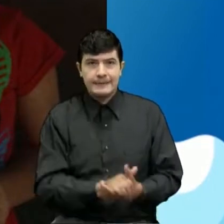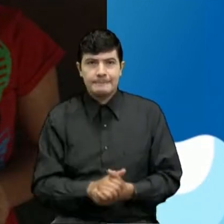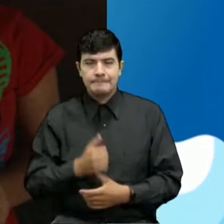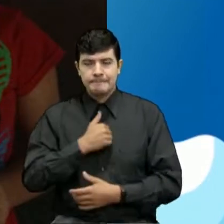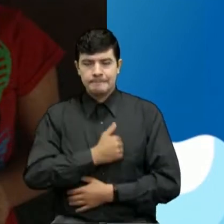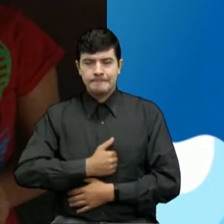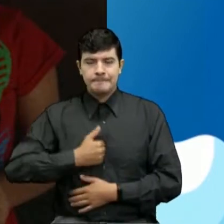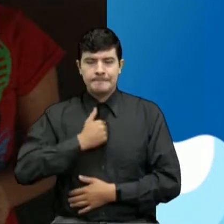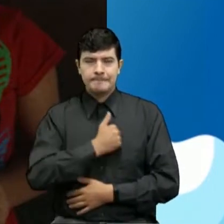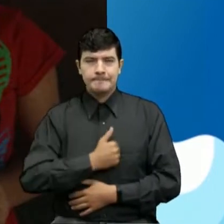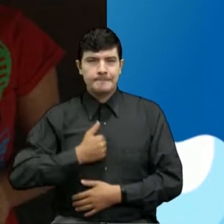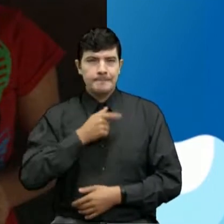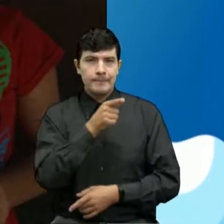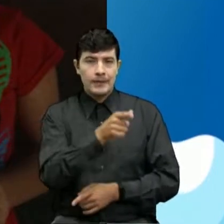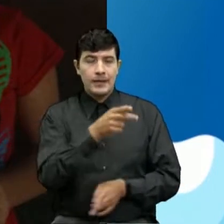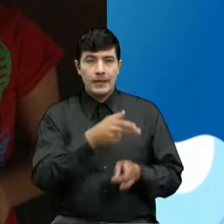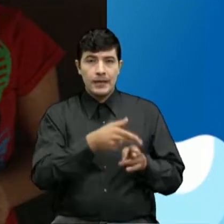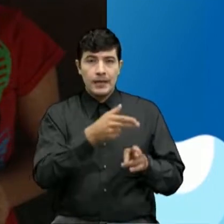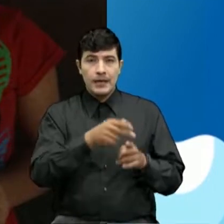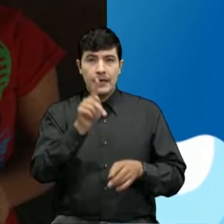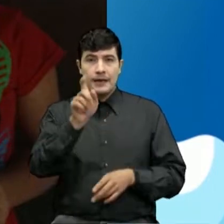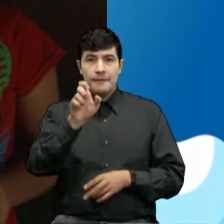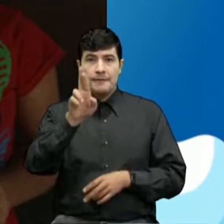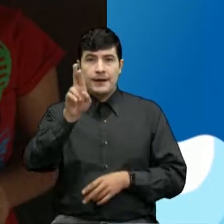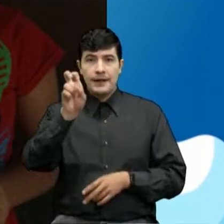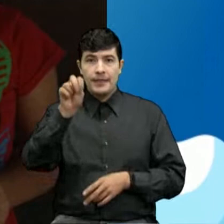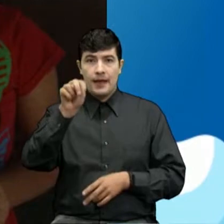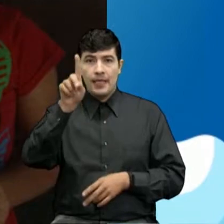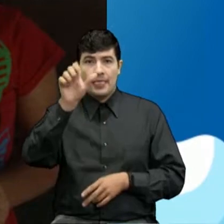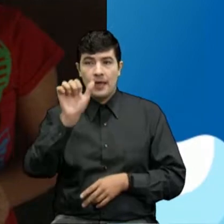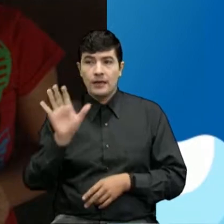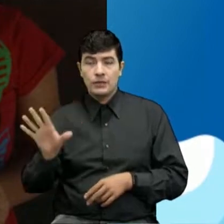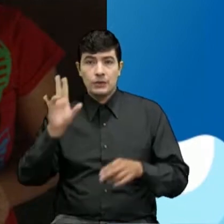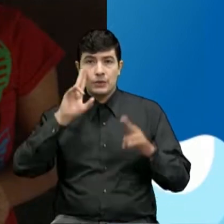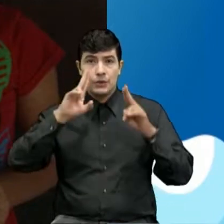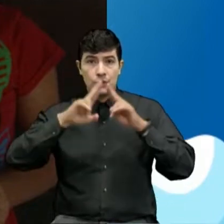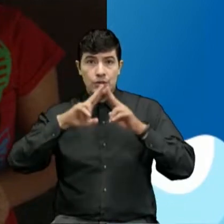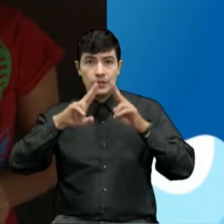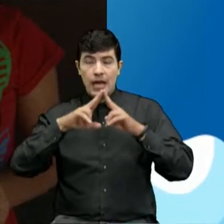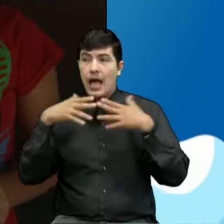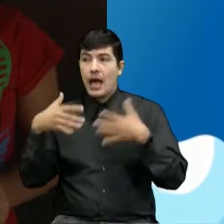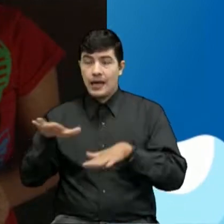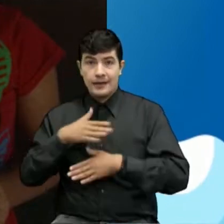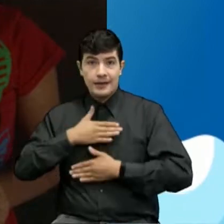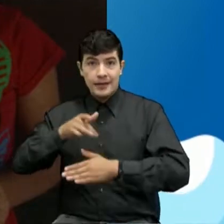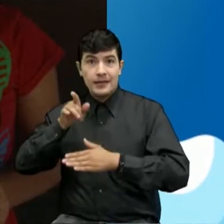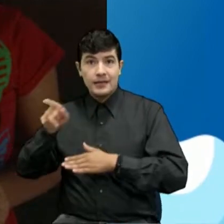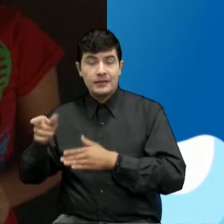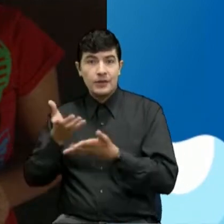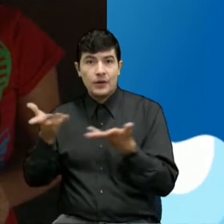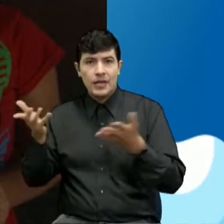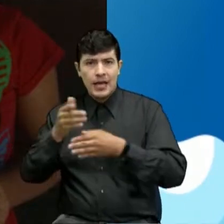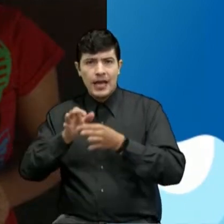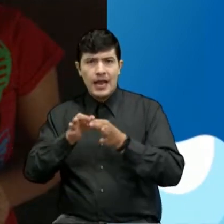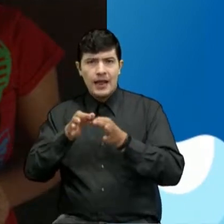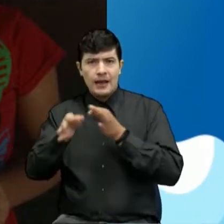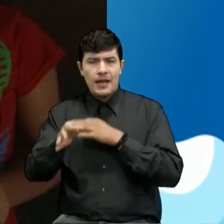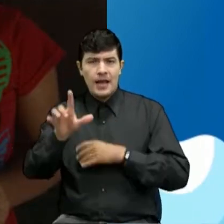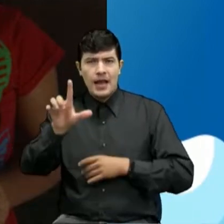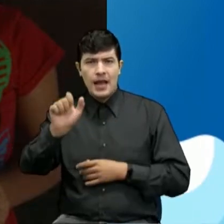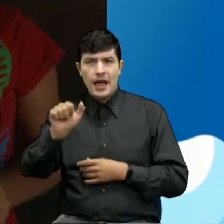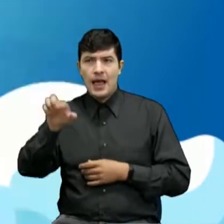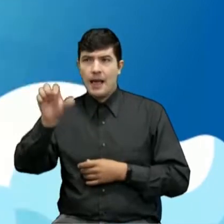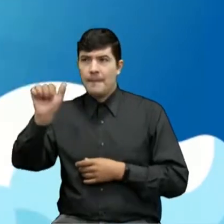siento. Fernanda hoy nos está viendo, ay, y nos saluda desde la playa en norte de